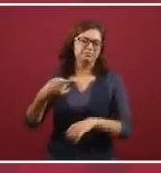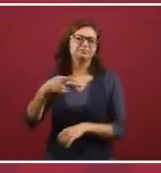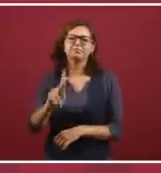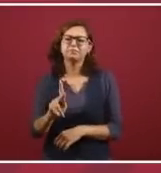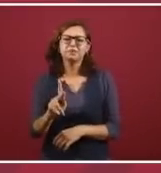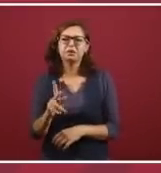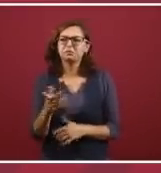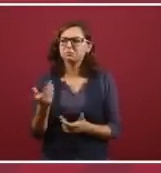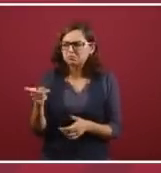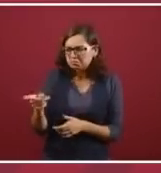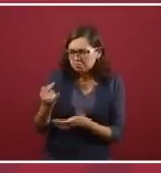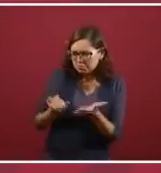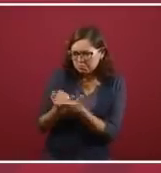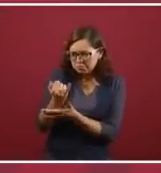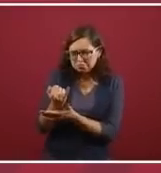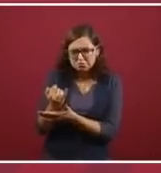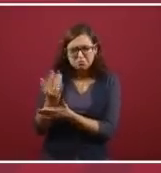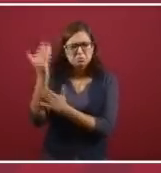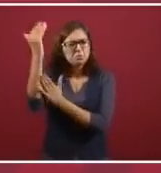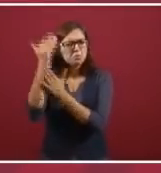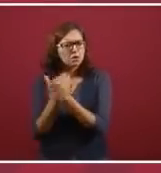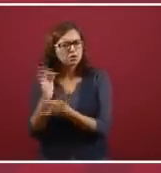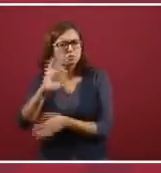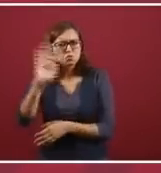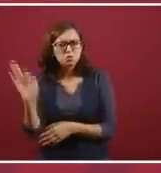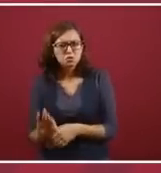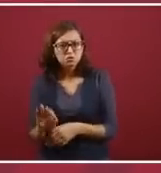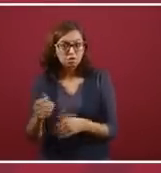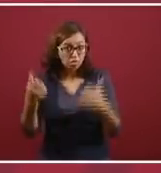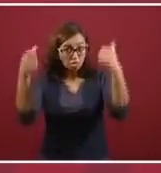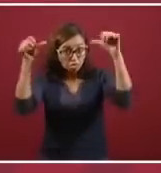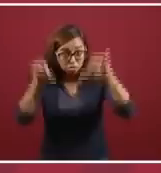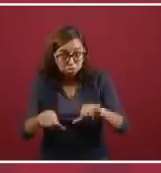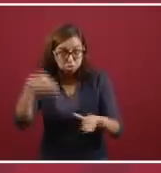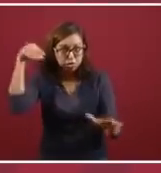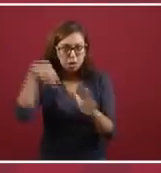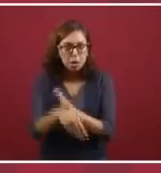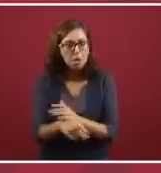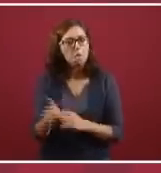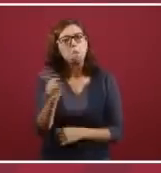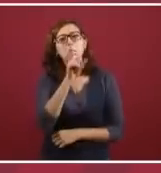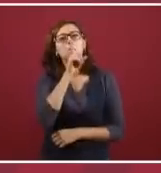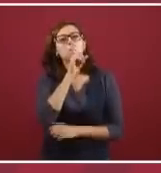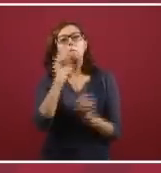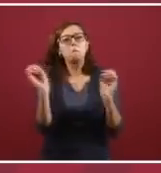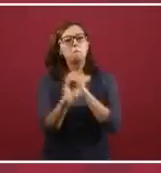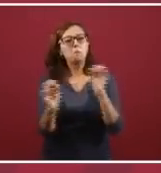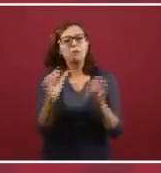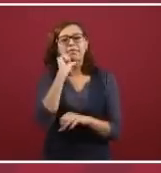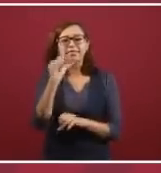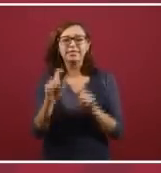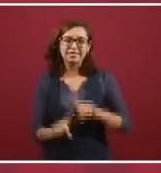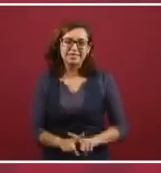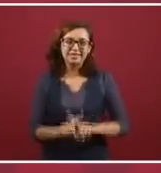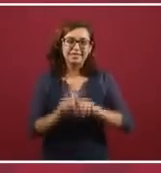no pasó nada, al contrario, hasta se